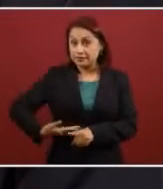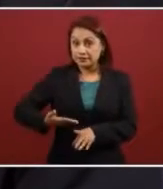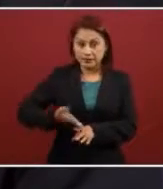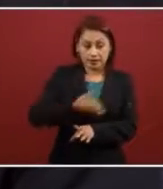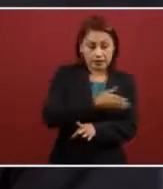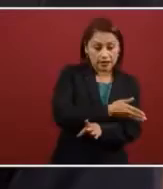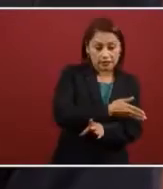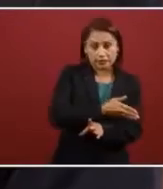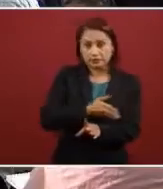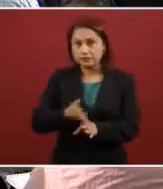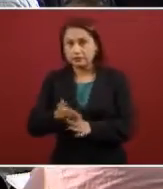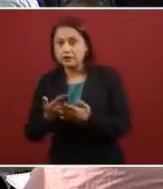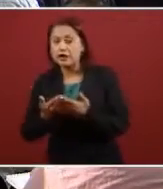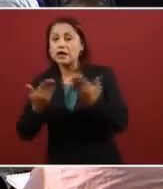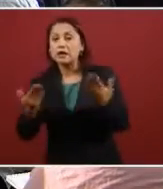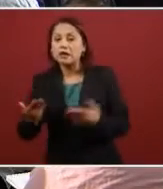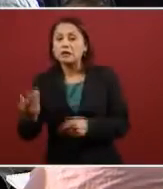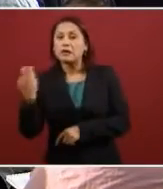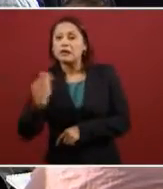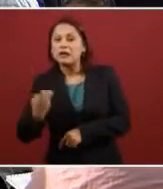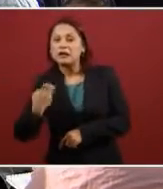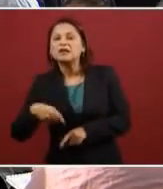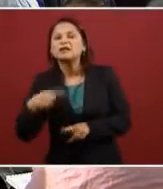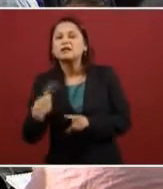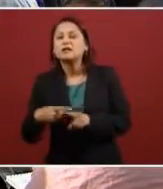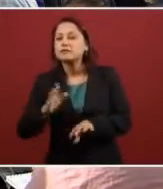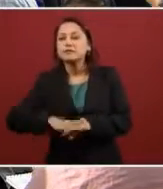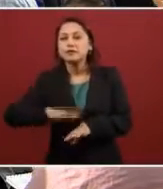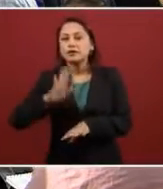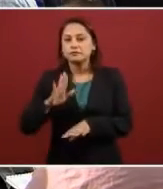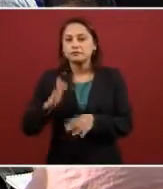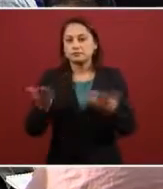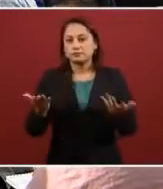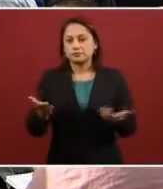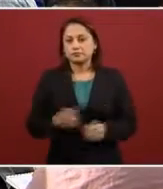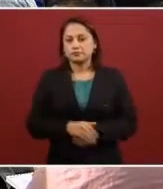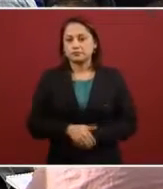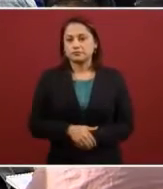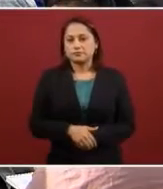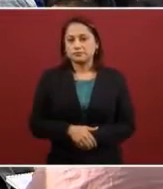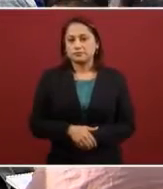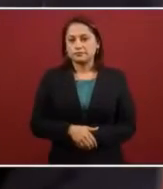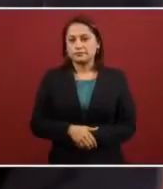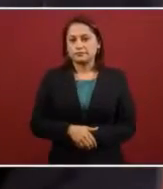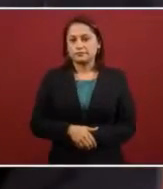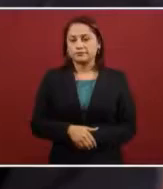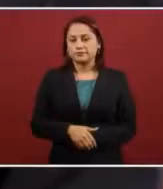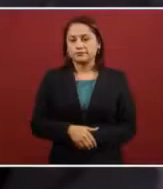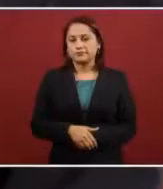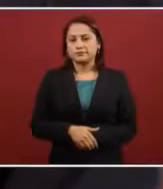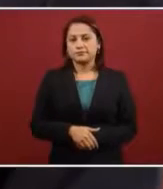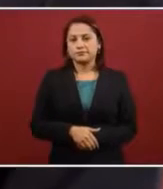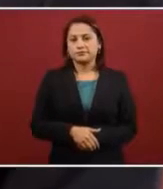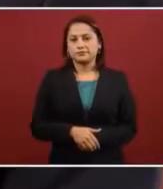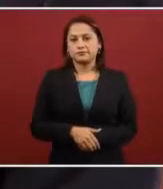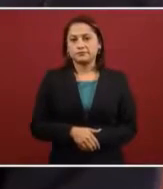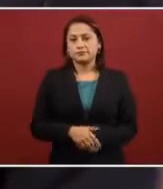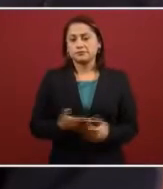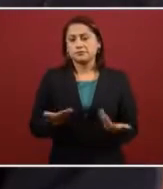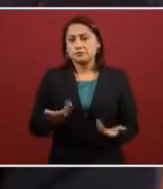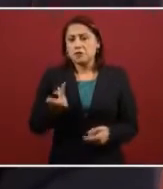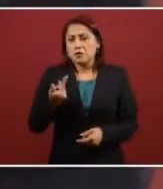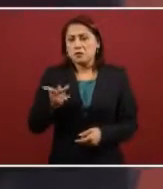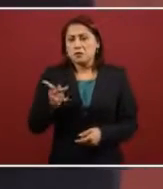term. La exposición. Pero well, the exposition. Esto es. But of course, this is. Consustancial a la